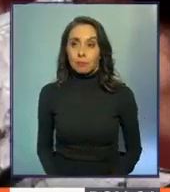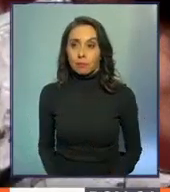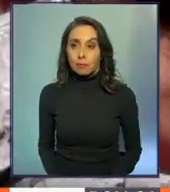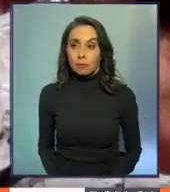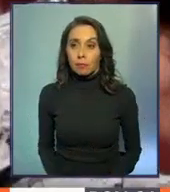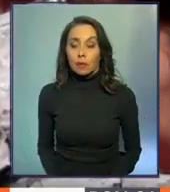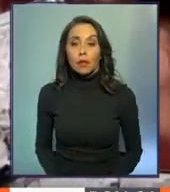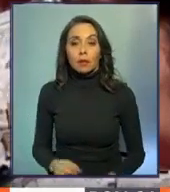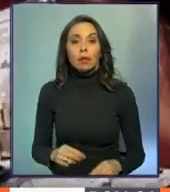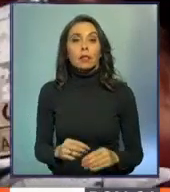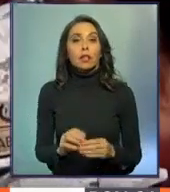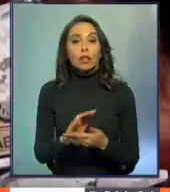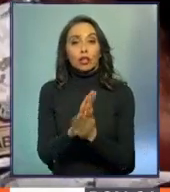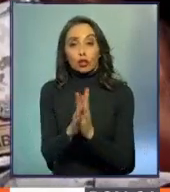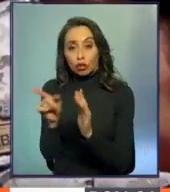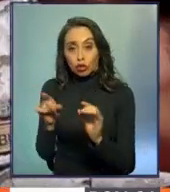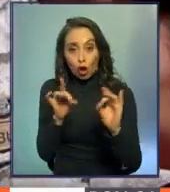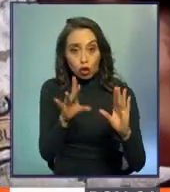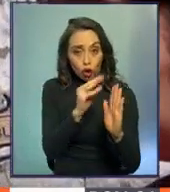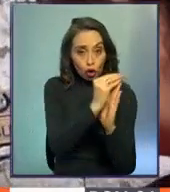conocer todos estos hechos